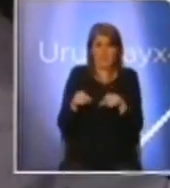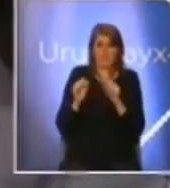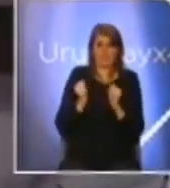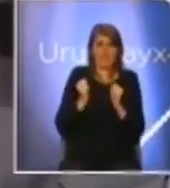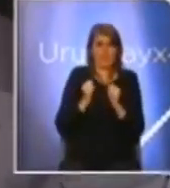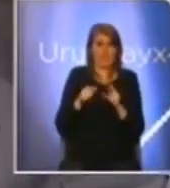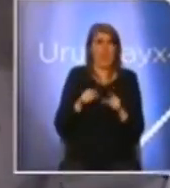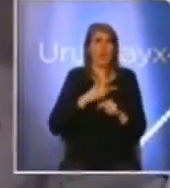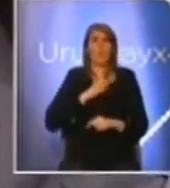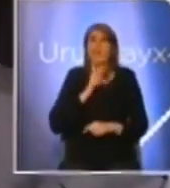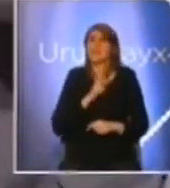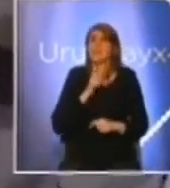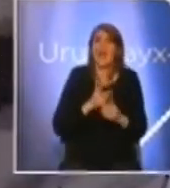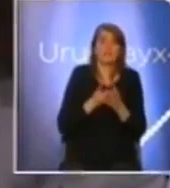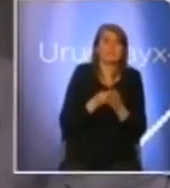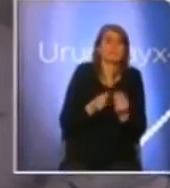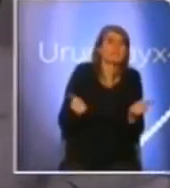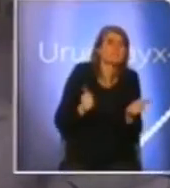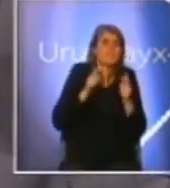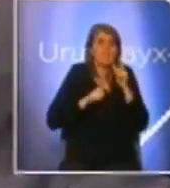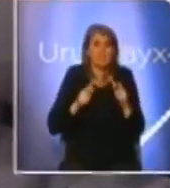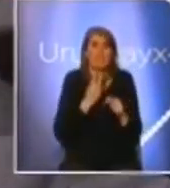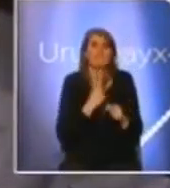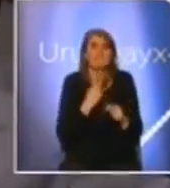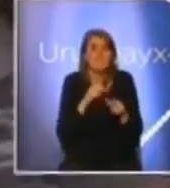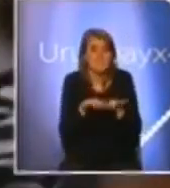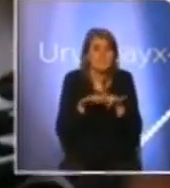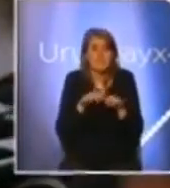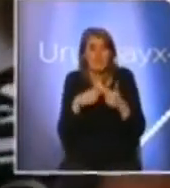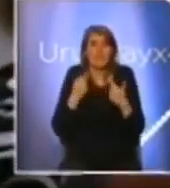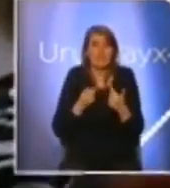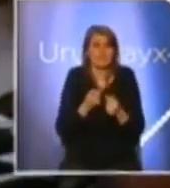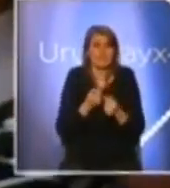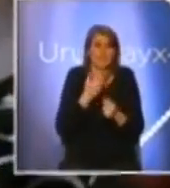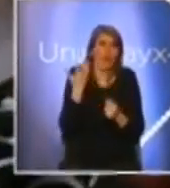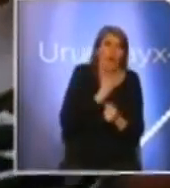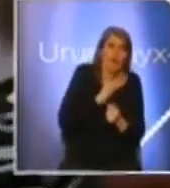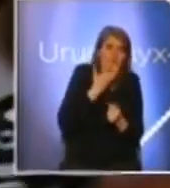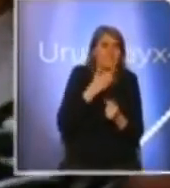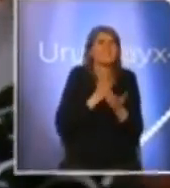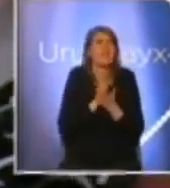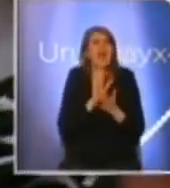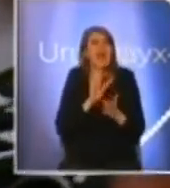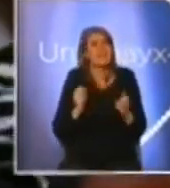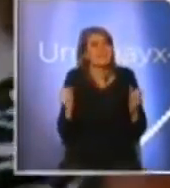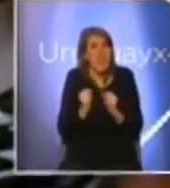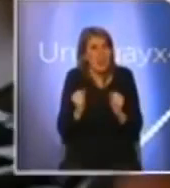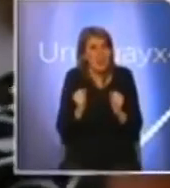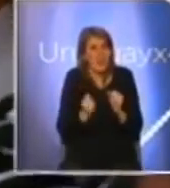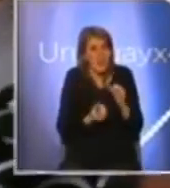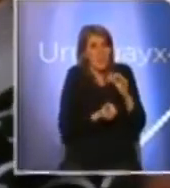esto la humanidad va a desaparecer, va a ser terrible si lo seguimos usando. Normalmente ese miedo es infundado. Es decir, ese